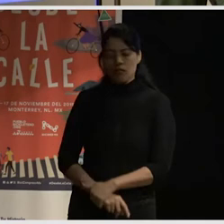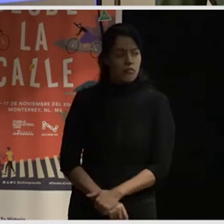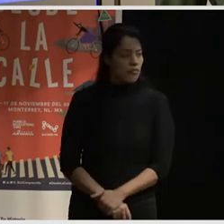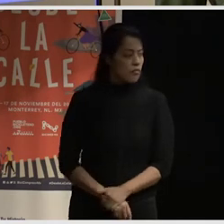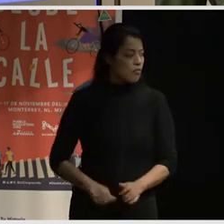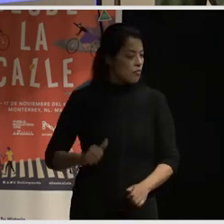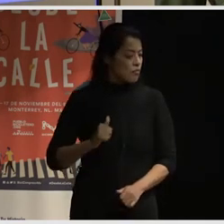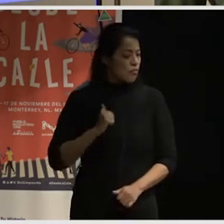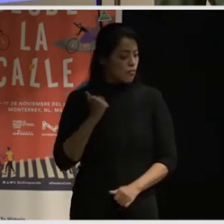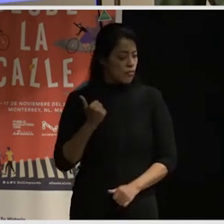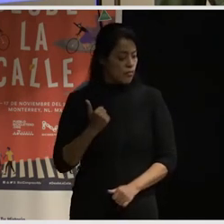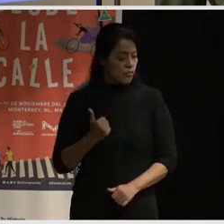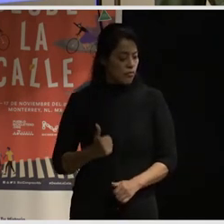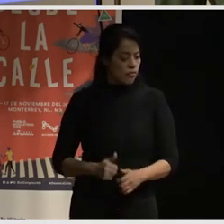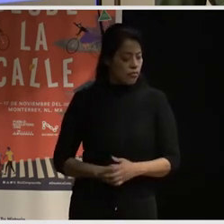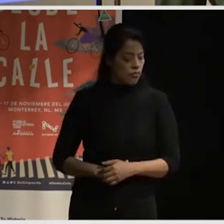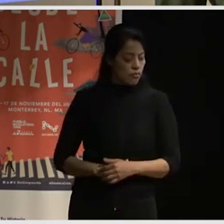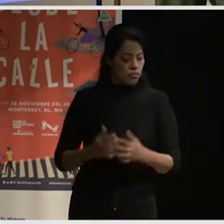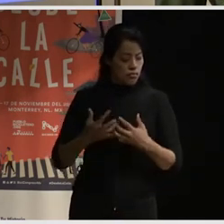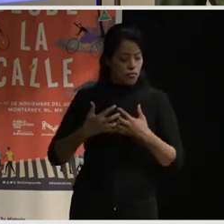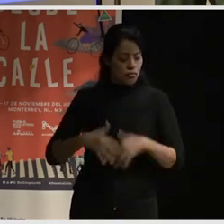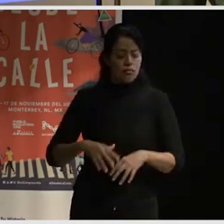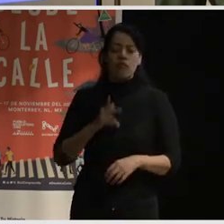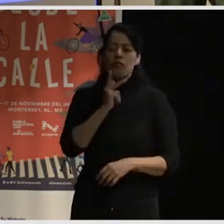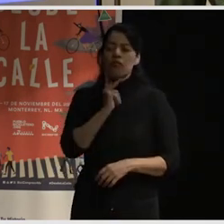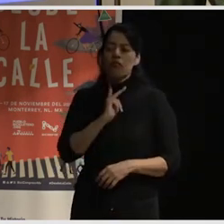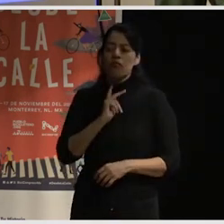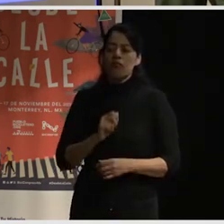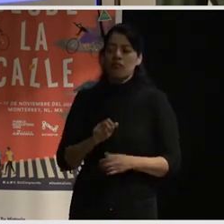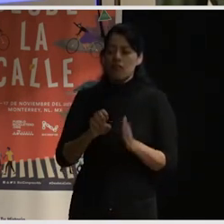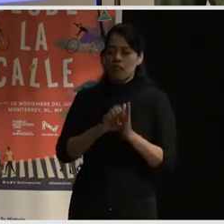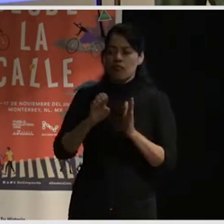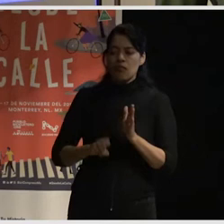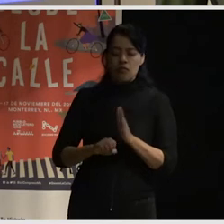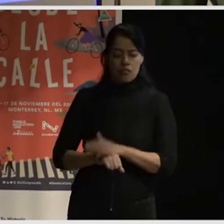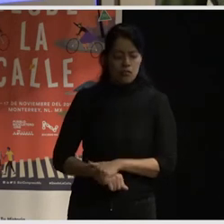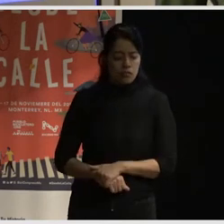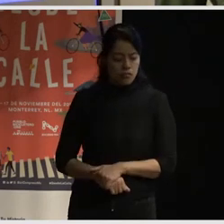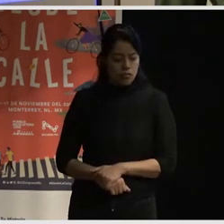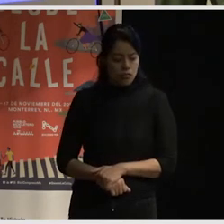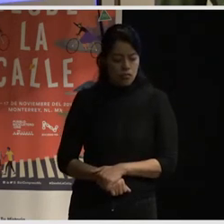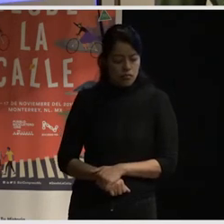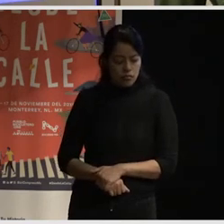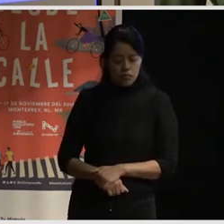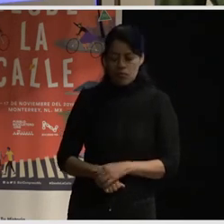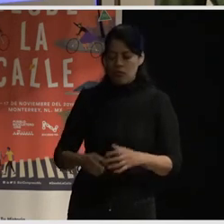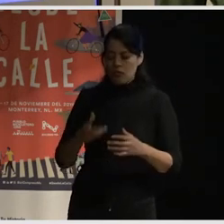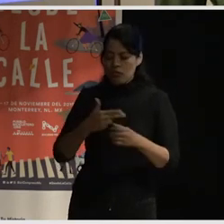y aprovechando el tema de la refinería y tal es un ejemplo más de lo que hablaba yo de hiper